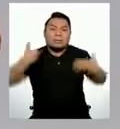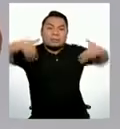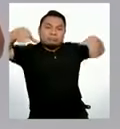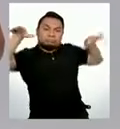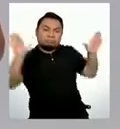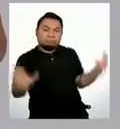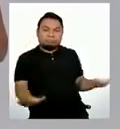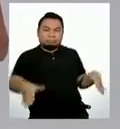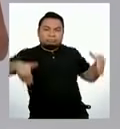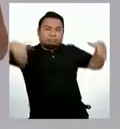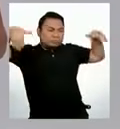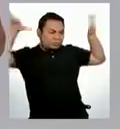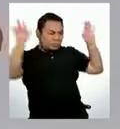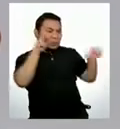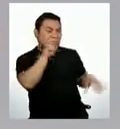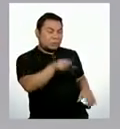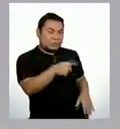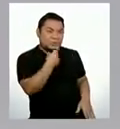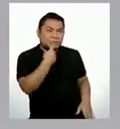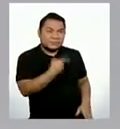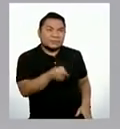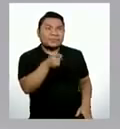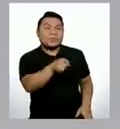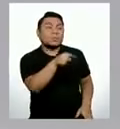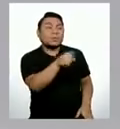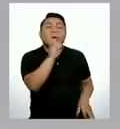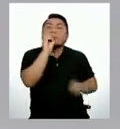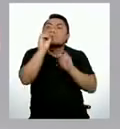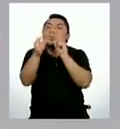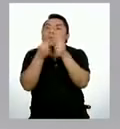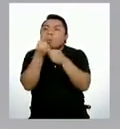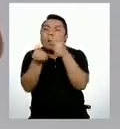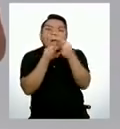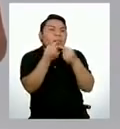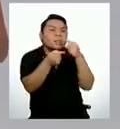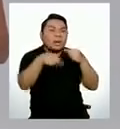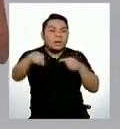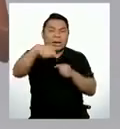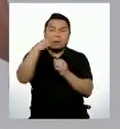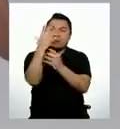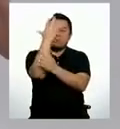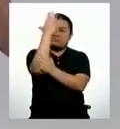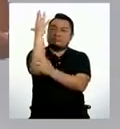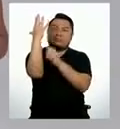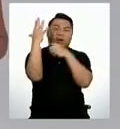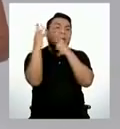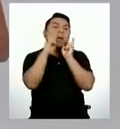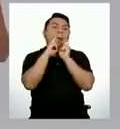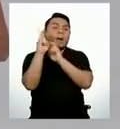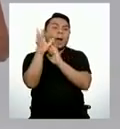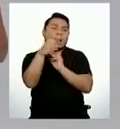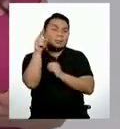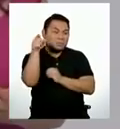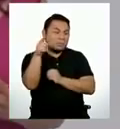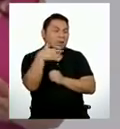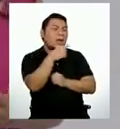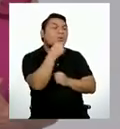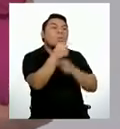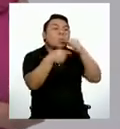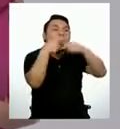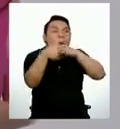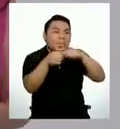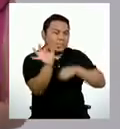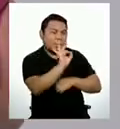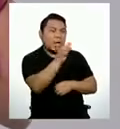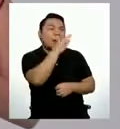muy en serio. A nadie debes comentar sobre este acuario y estas criaturas. El